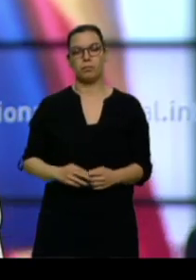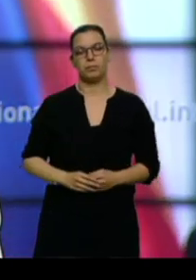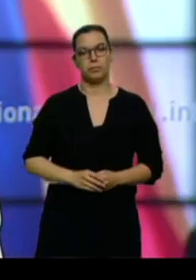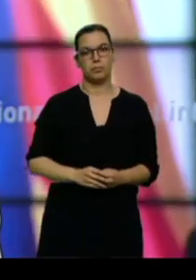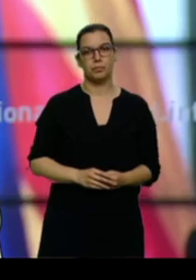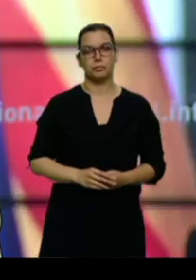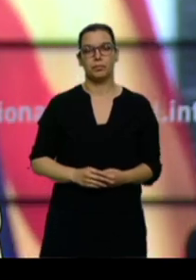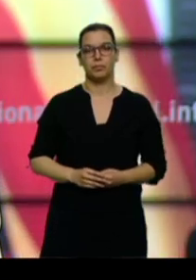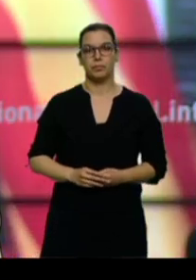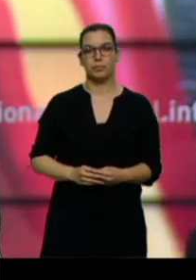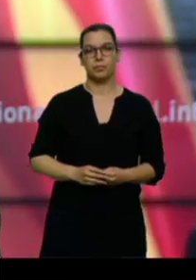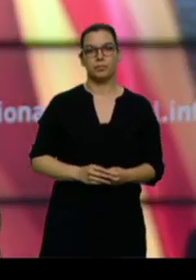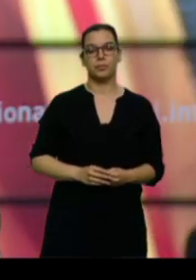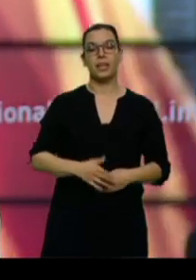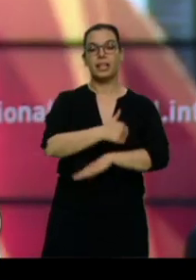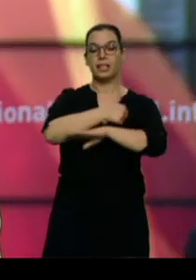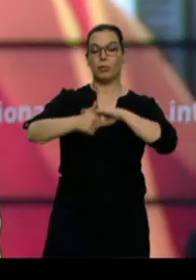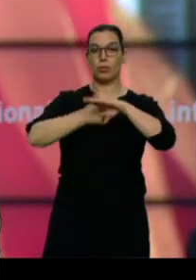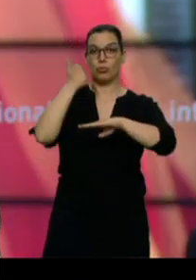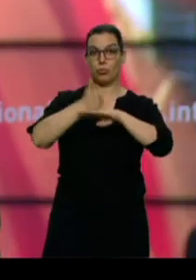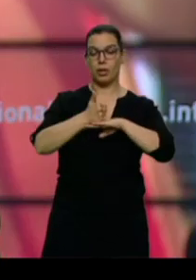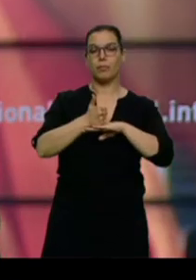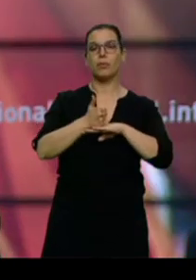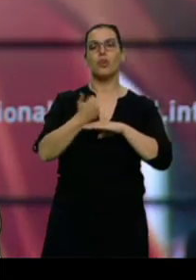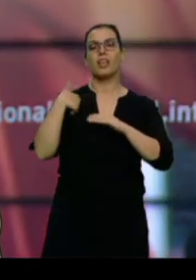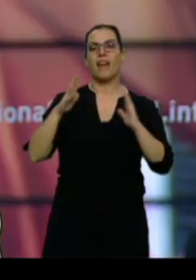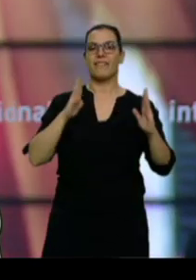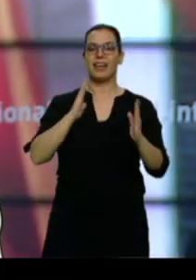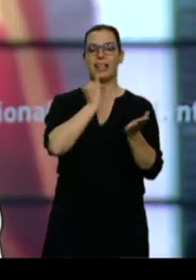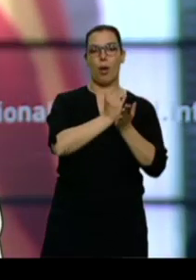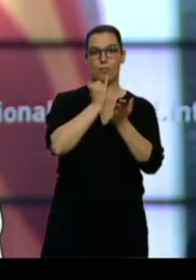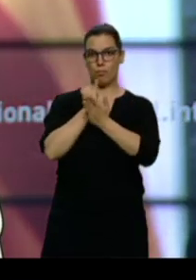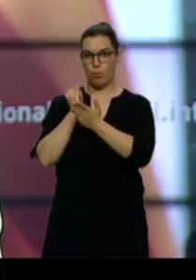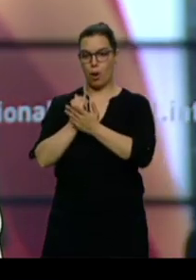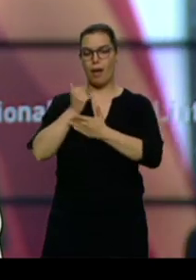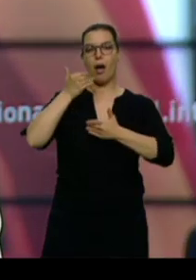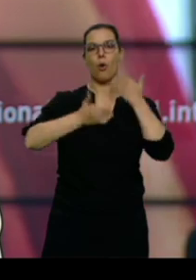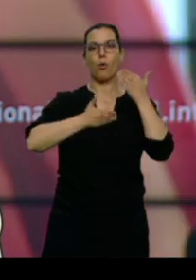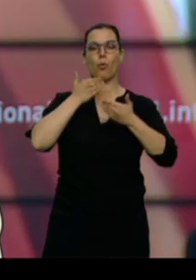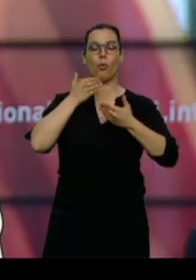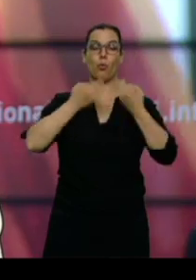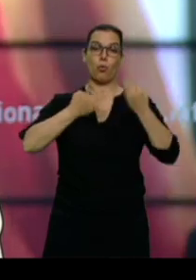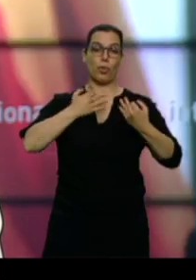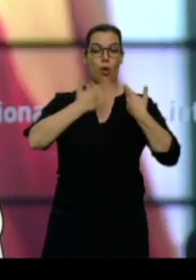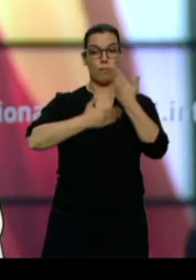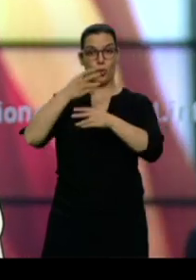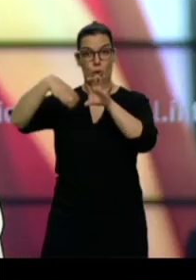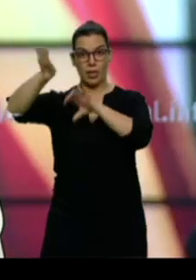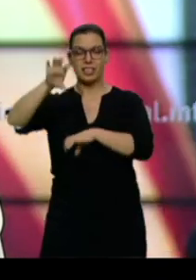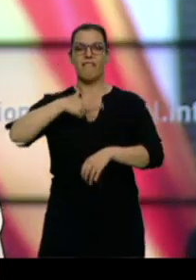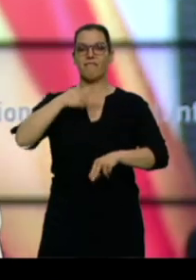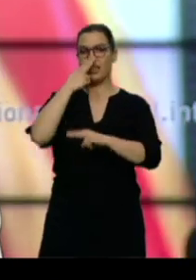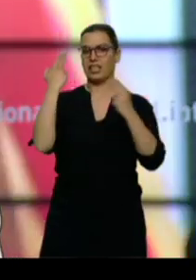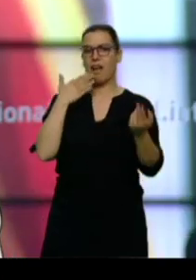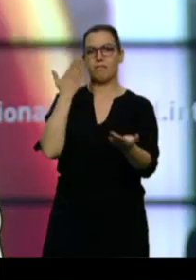En el Tribunal Supremo, terminada la llamada fase de prueba del juicio del procés, la Fiscalía ha decidido mantener su petición de penas.